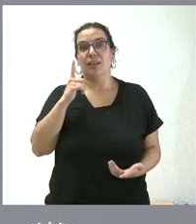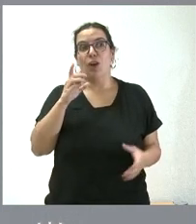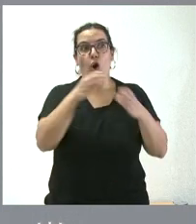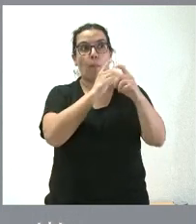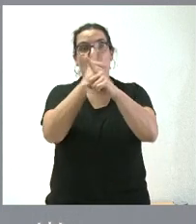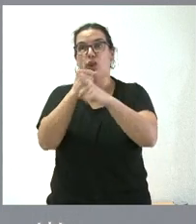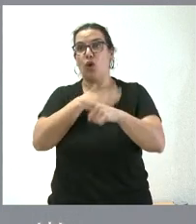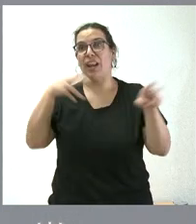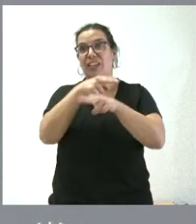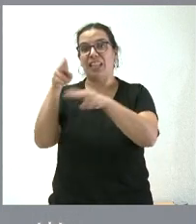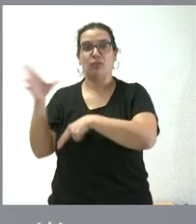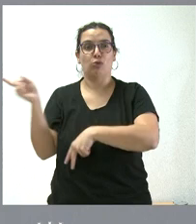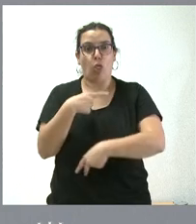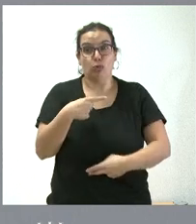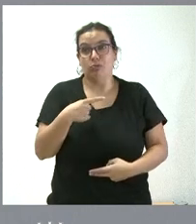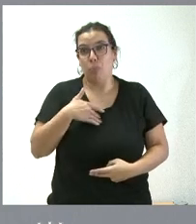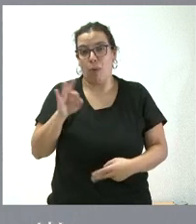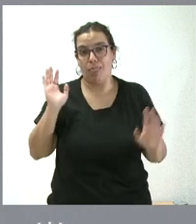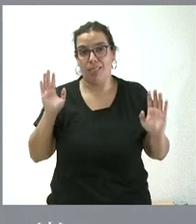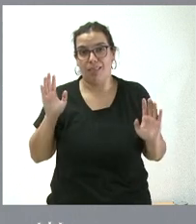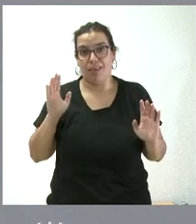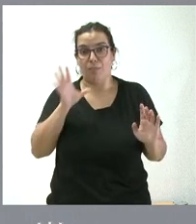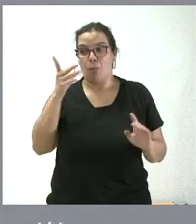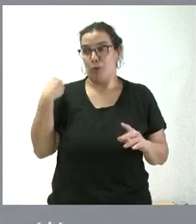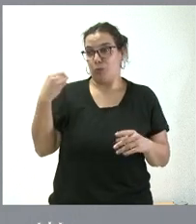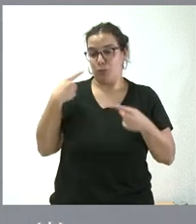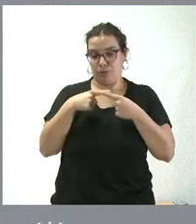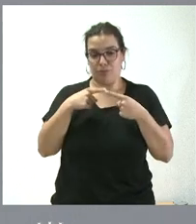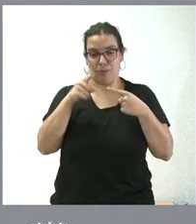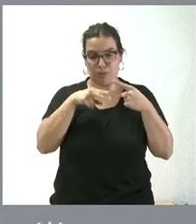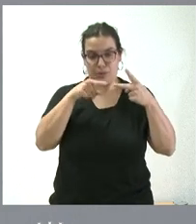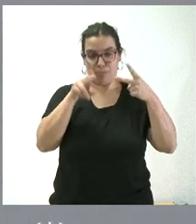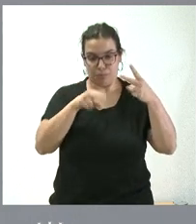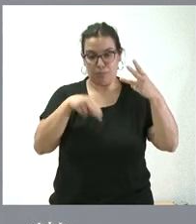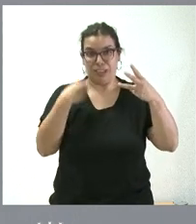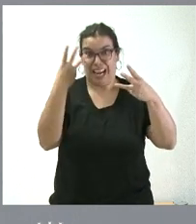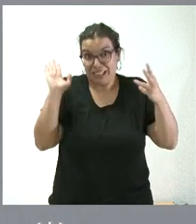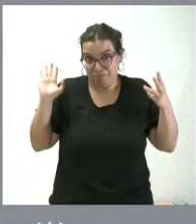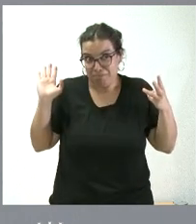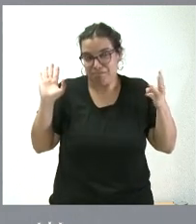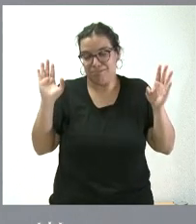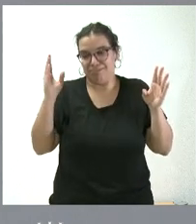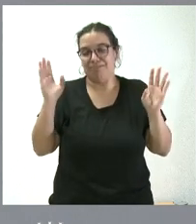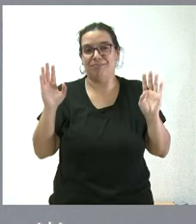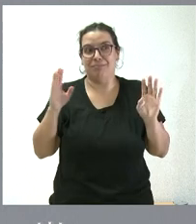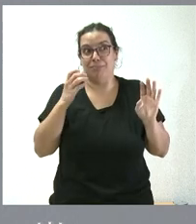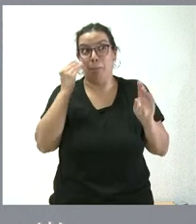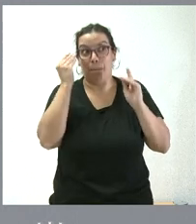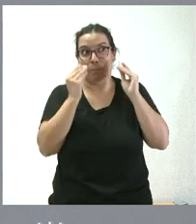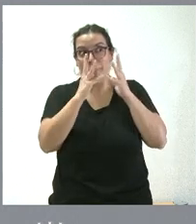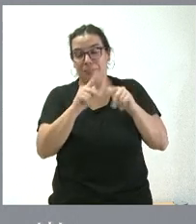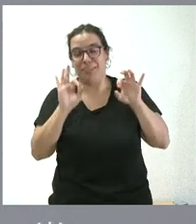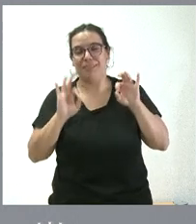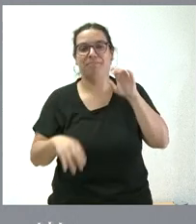pida hoy el ces porque yo creo que que de sus preguntas Me estoy enterando que han pedido al menos de tres si no me equivoco esta misma mañana